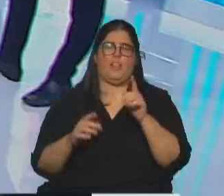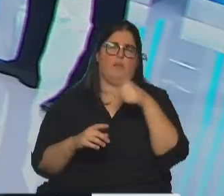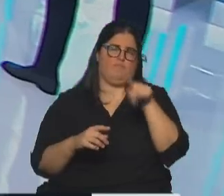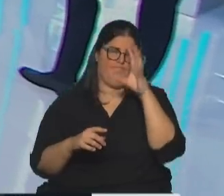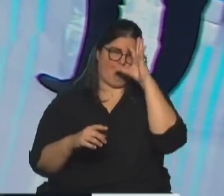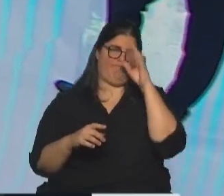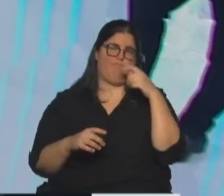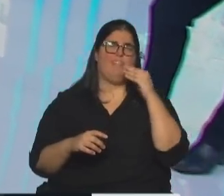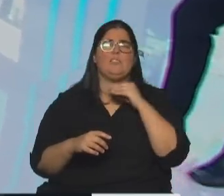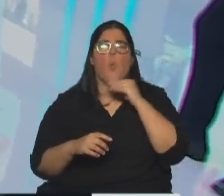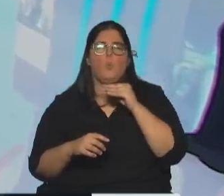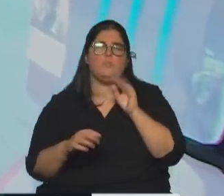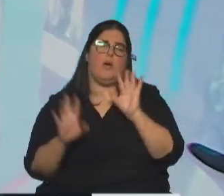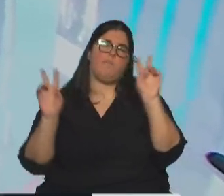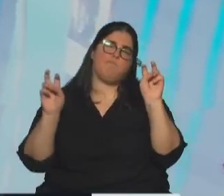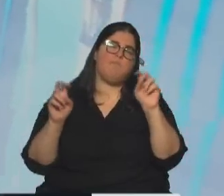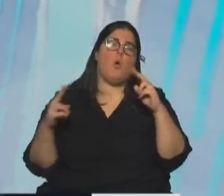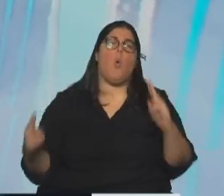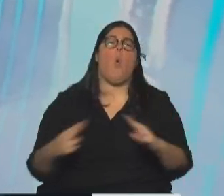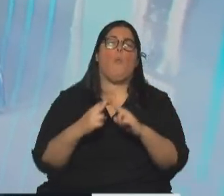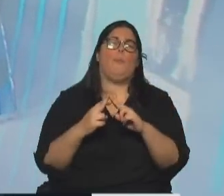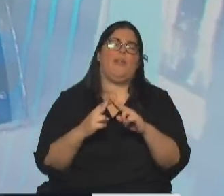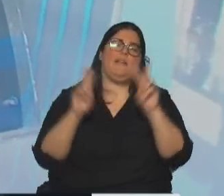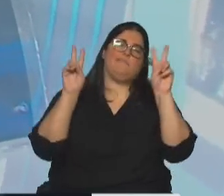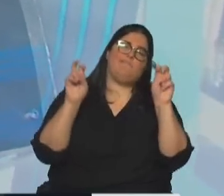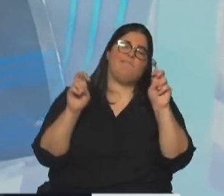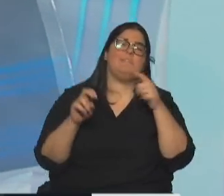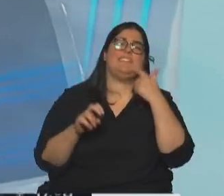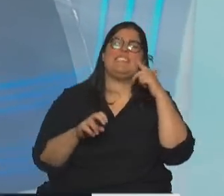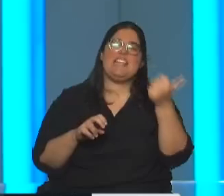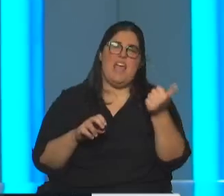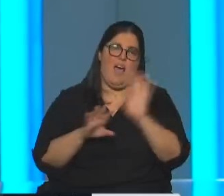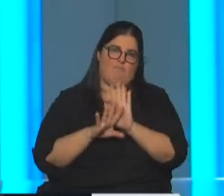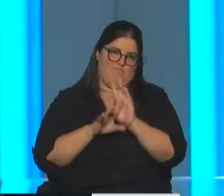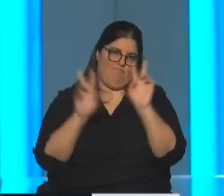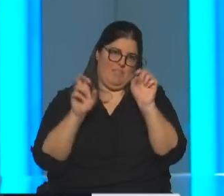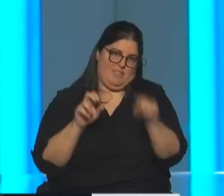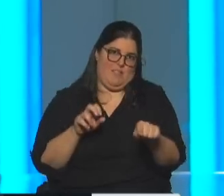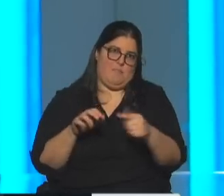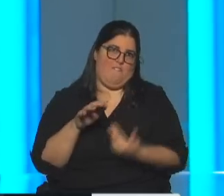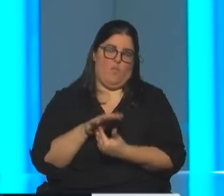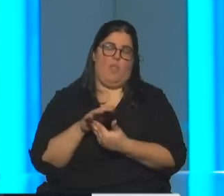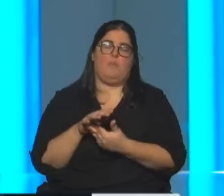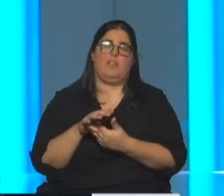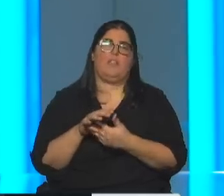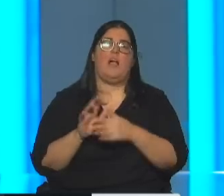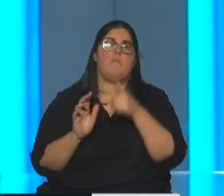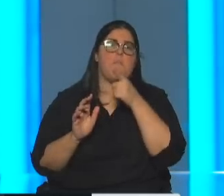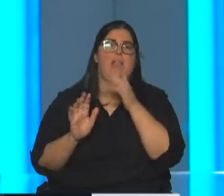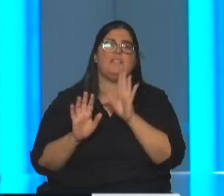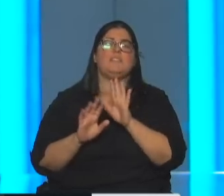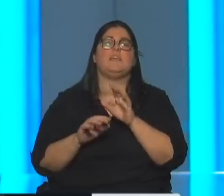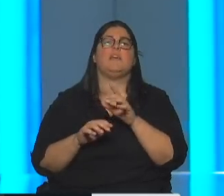o el título de esta cumbre en cierta medida era el tema Siria. Sí, claro. Ahí hay un tema fundamental, me parece, que recordemos que además